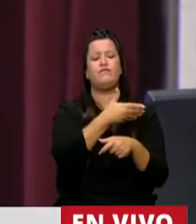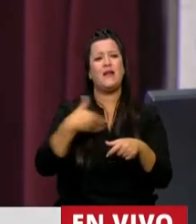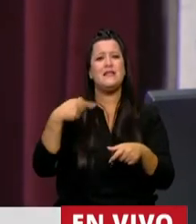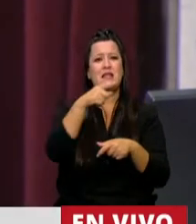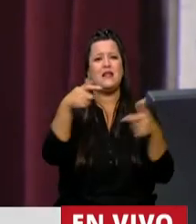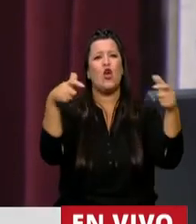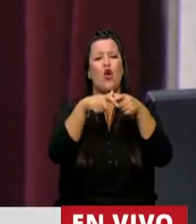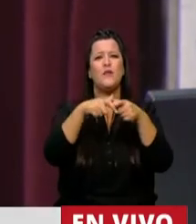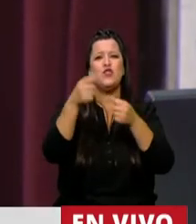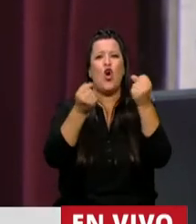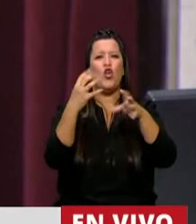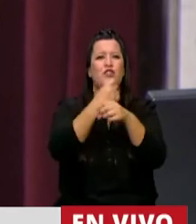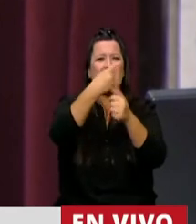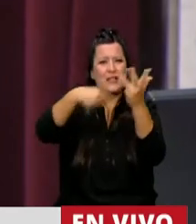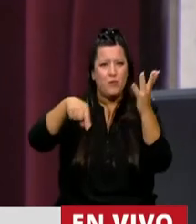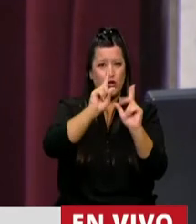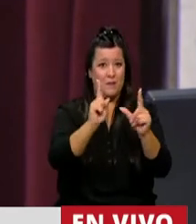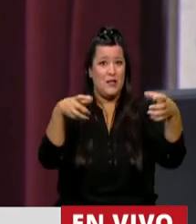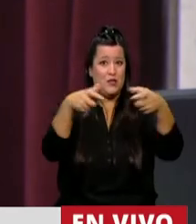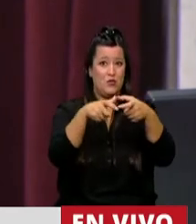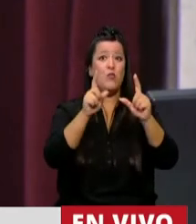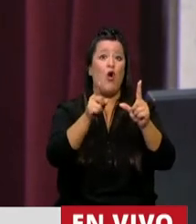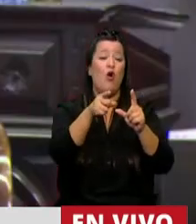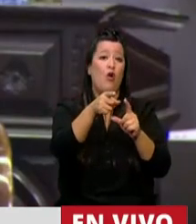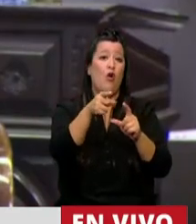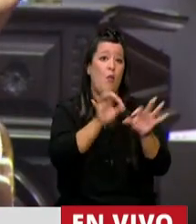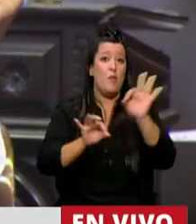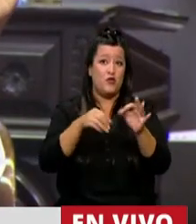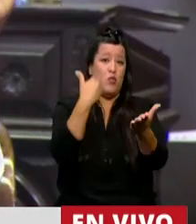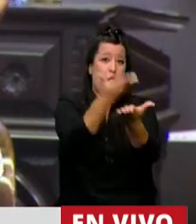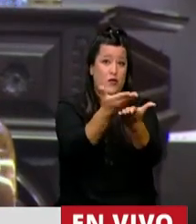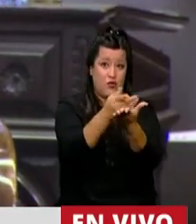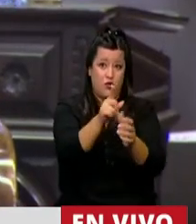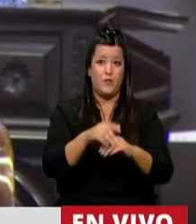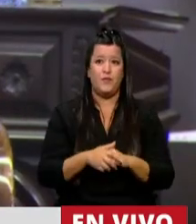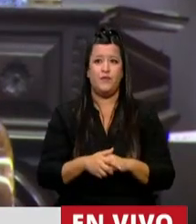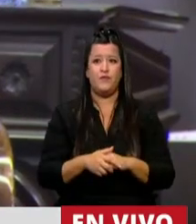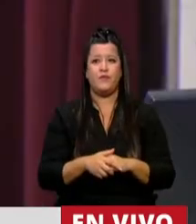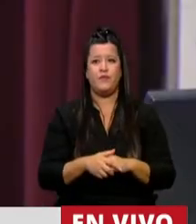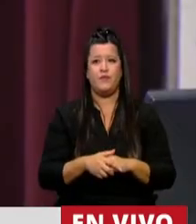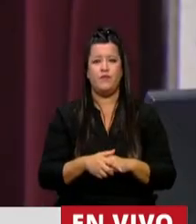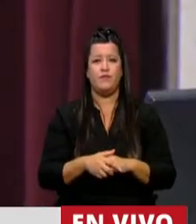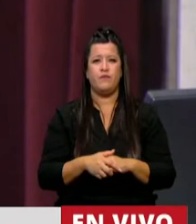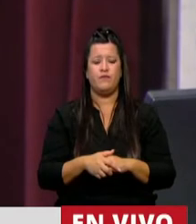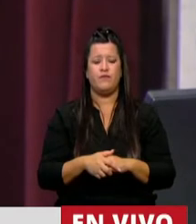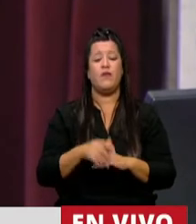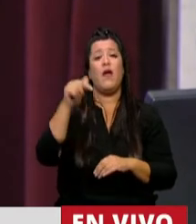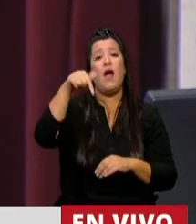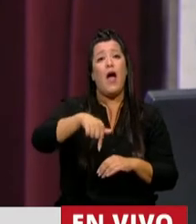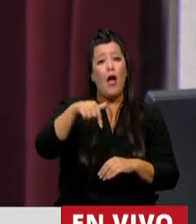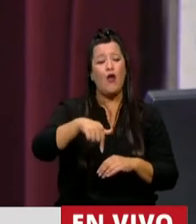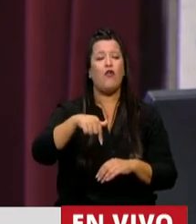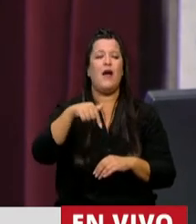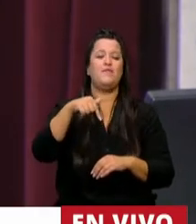que es de su bloque, donde están presentados los proyectos, donde están a cabecera los proyectos. Tiene la palabra el diputado Ramiro Fernández